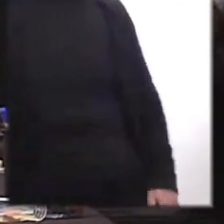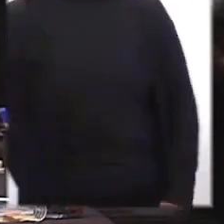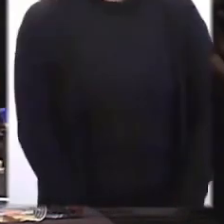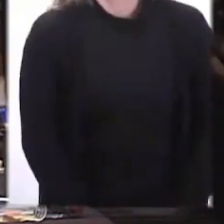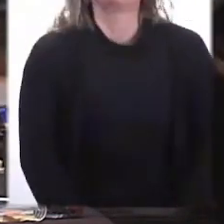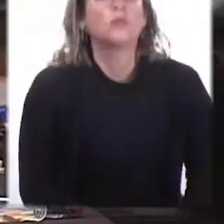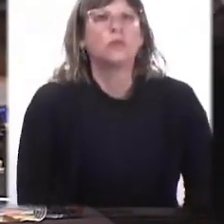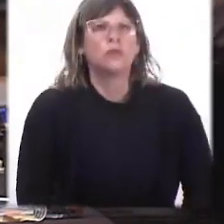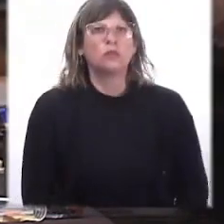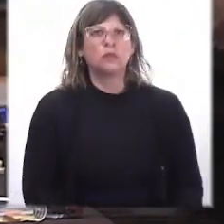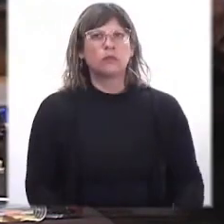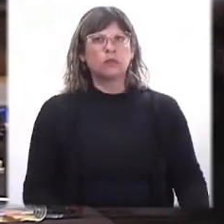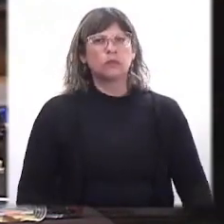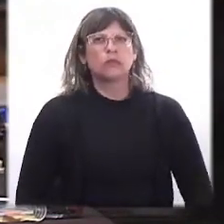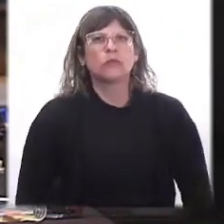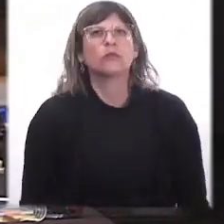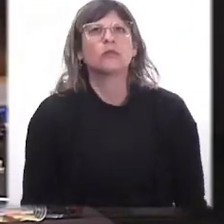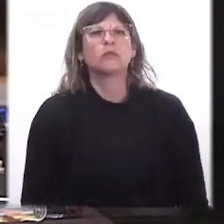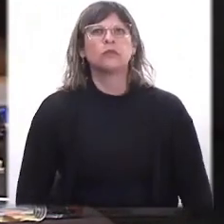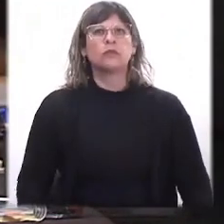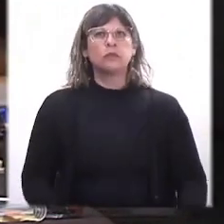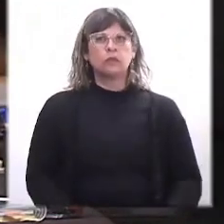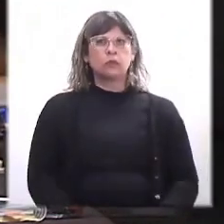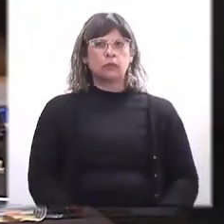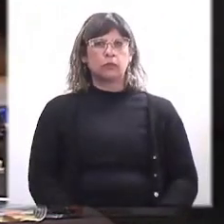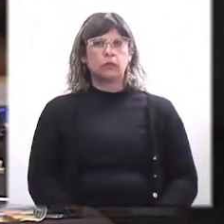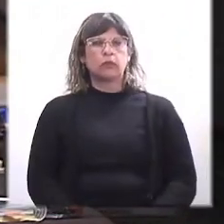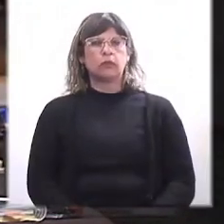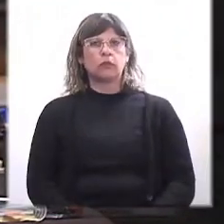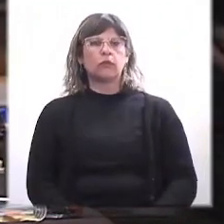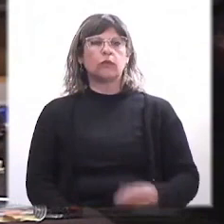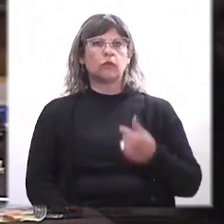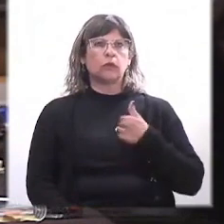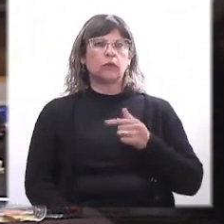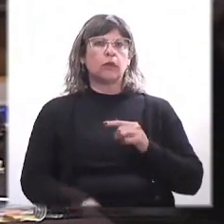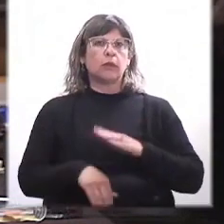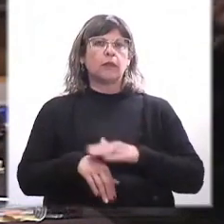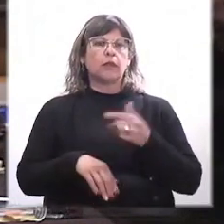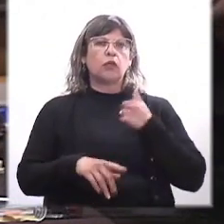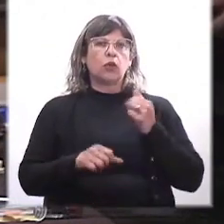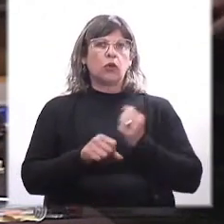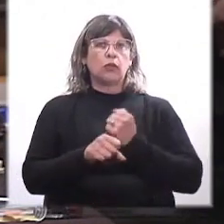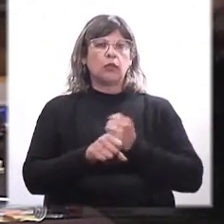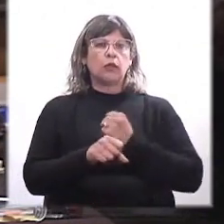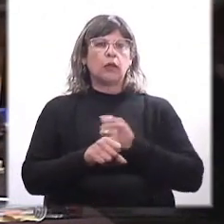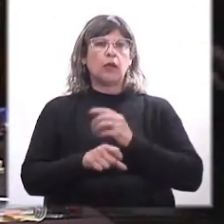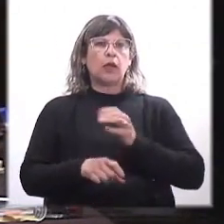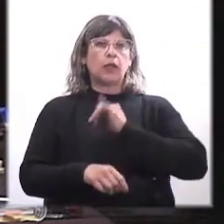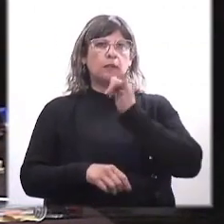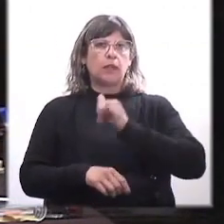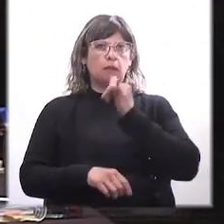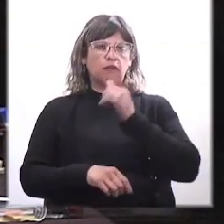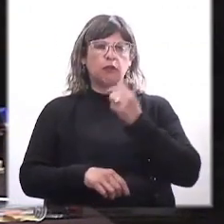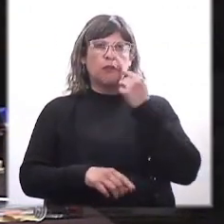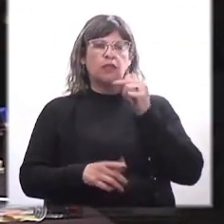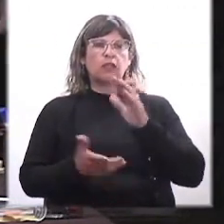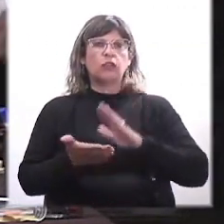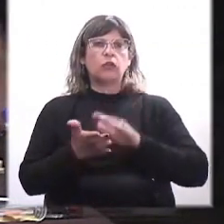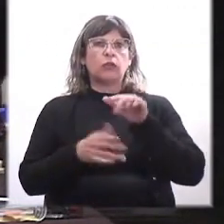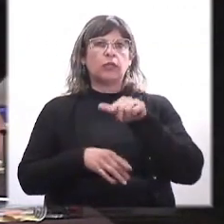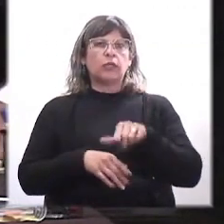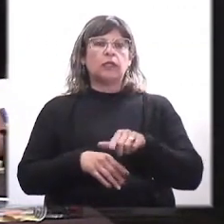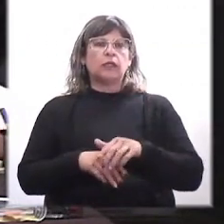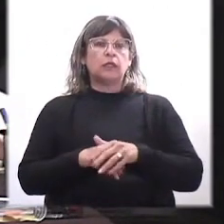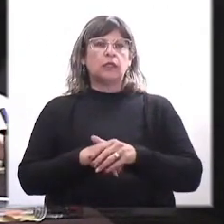Muchas gracias, señor presidente. Me ha tocado la tarea de ser el miembro informante con respecto a